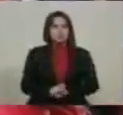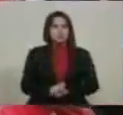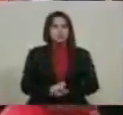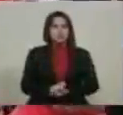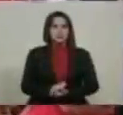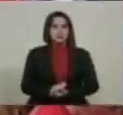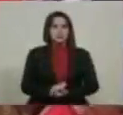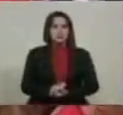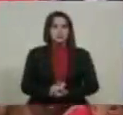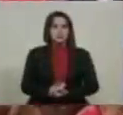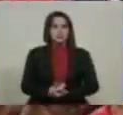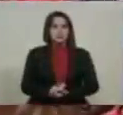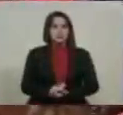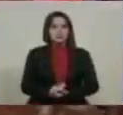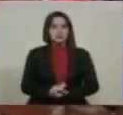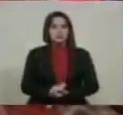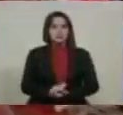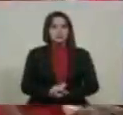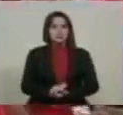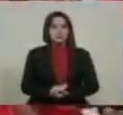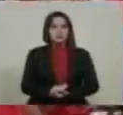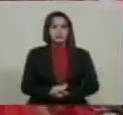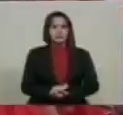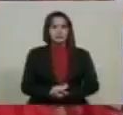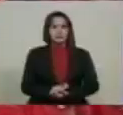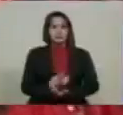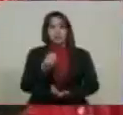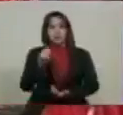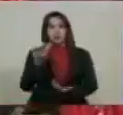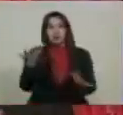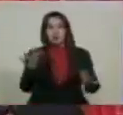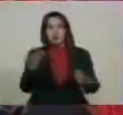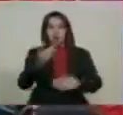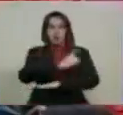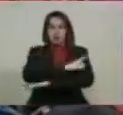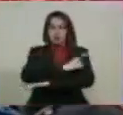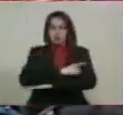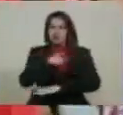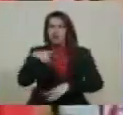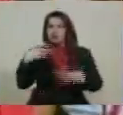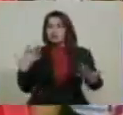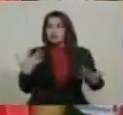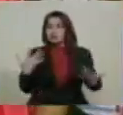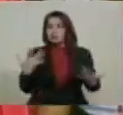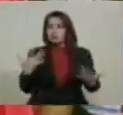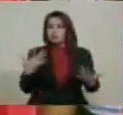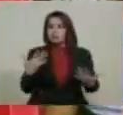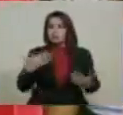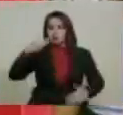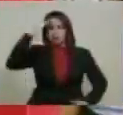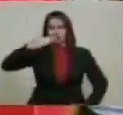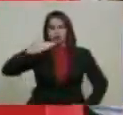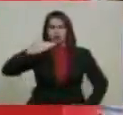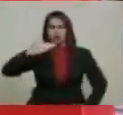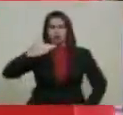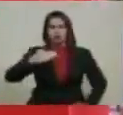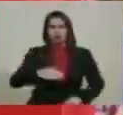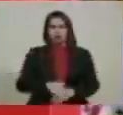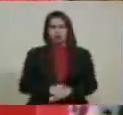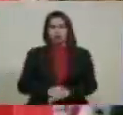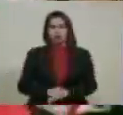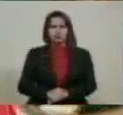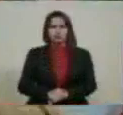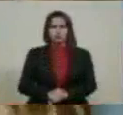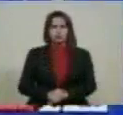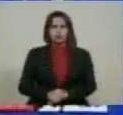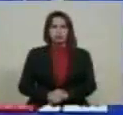Naguará, pues. La Sagrada, presidente. ¿Cómo está el brazo para la disciplina, Pedro? Duro y curvero.